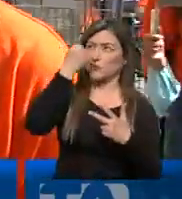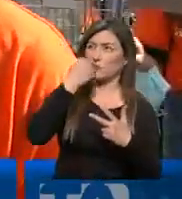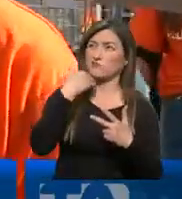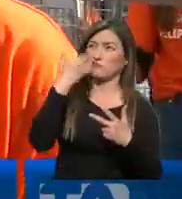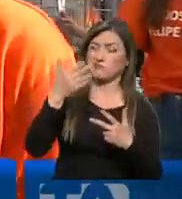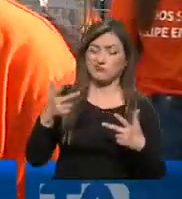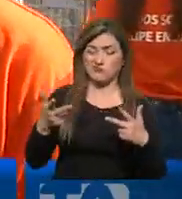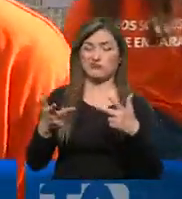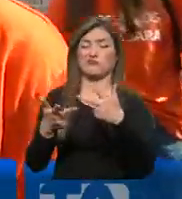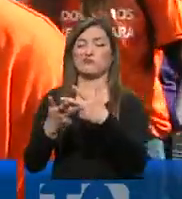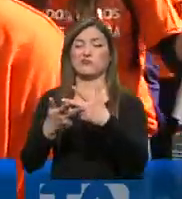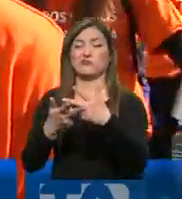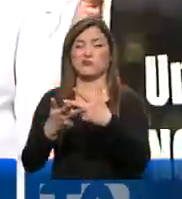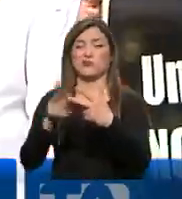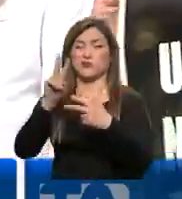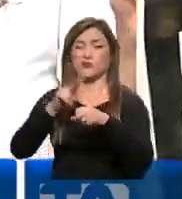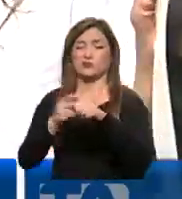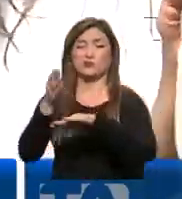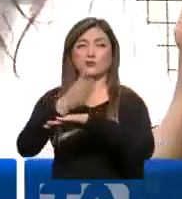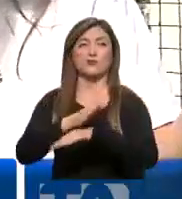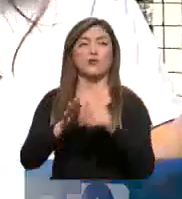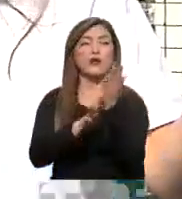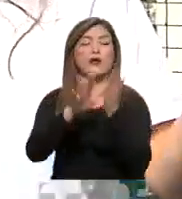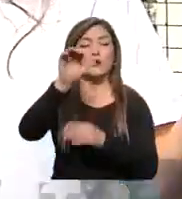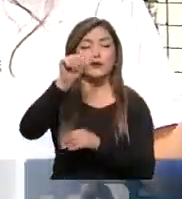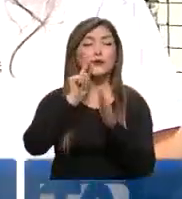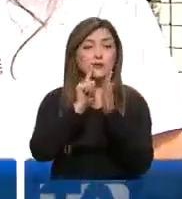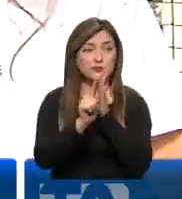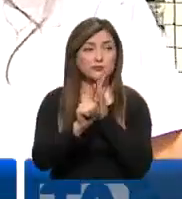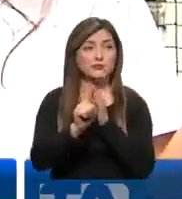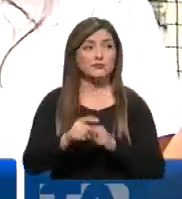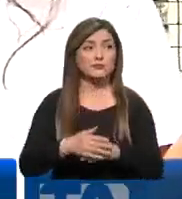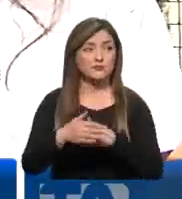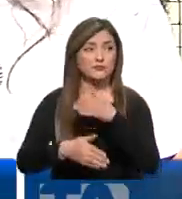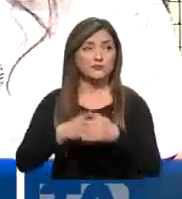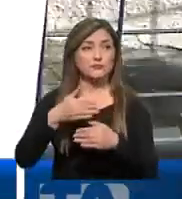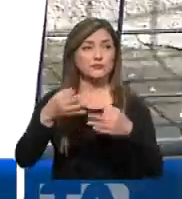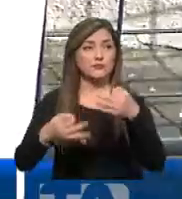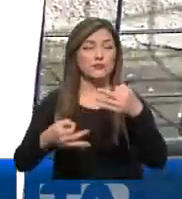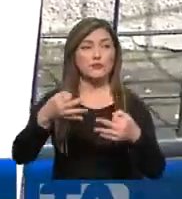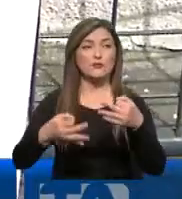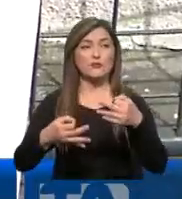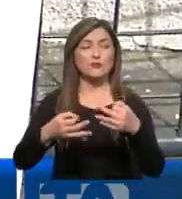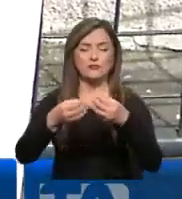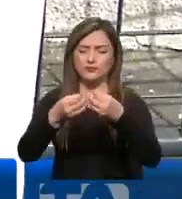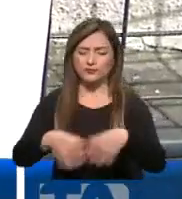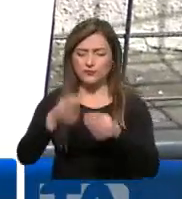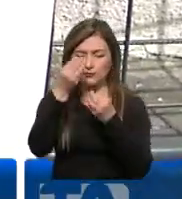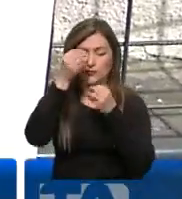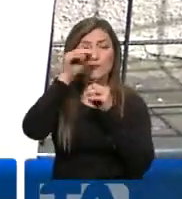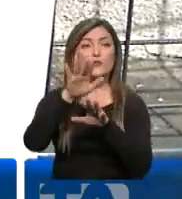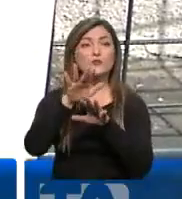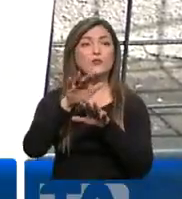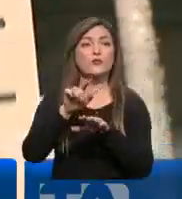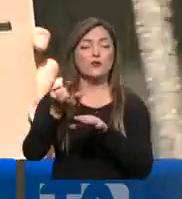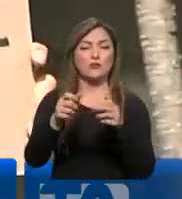rojo, pienses dos veces antes de hacerlo. La hermana de Felipe denuncia que durante el proceso y juicio se perdió información que